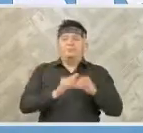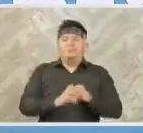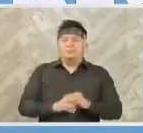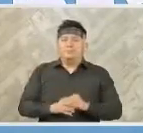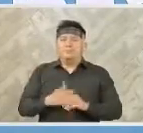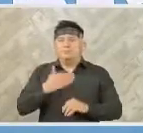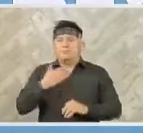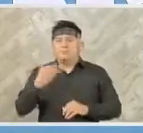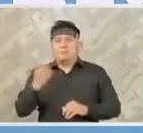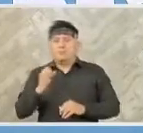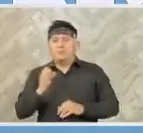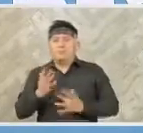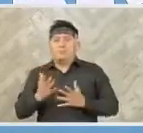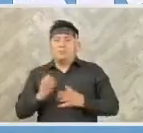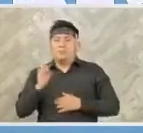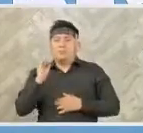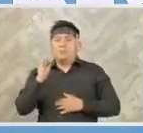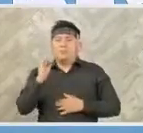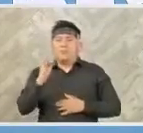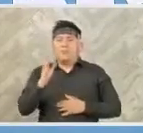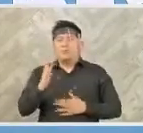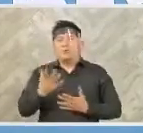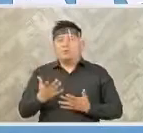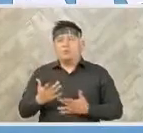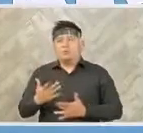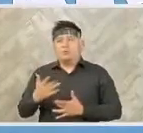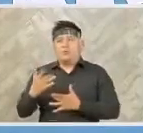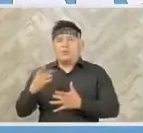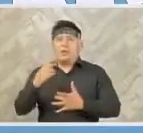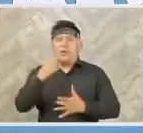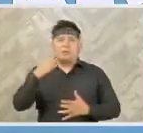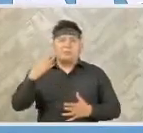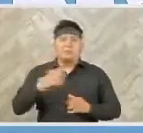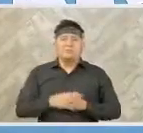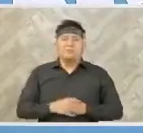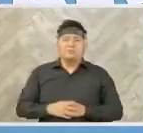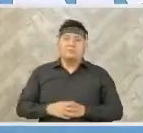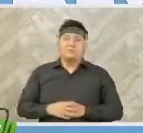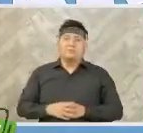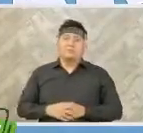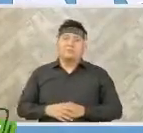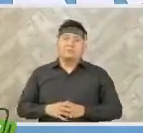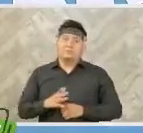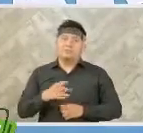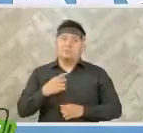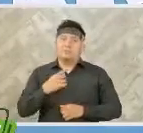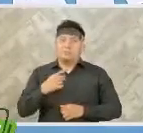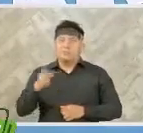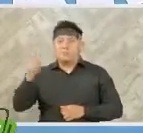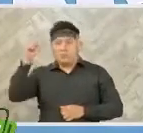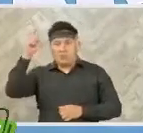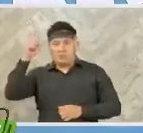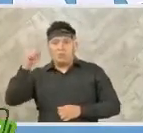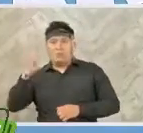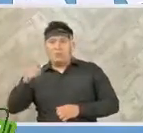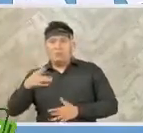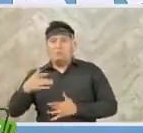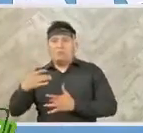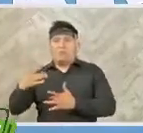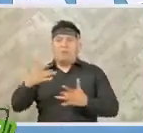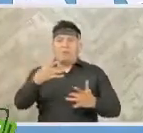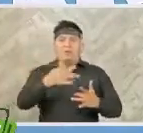del banco de proteínas, donde dimos matas de matarratón para precisamente mejorar la alimentación de ese ganado y que pueda llegar a su